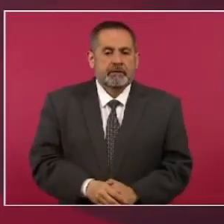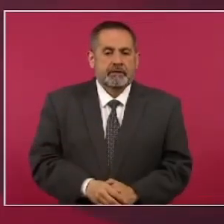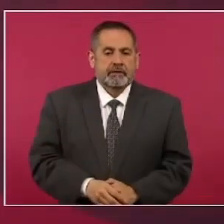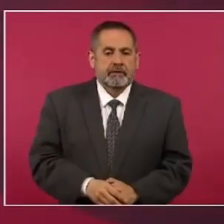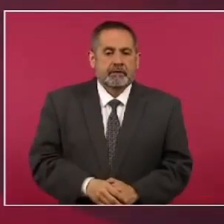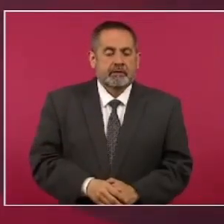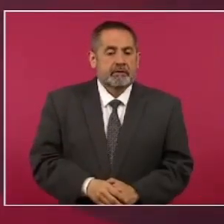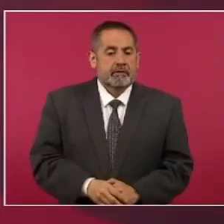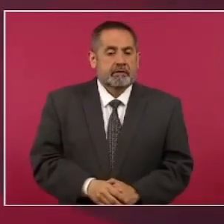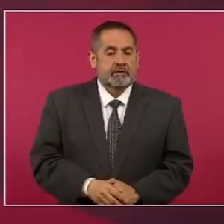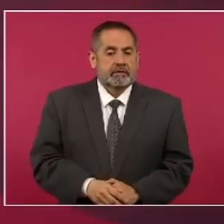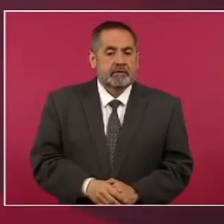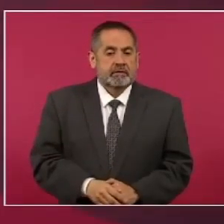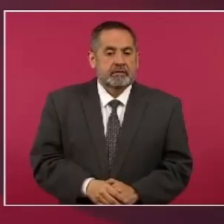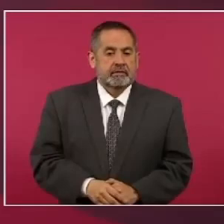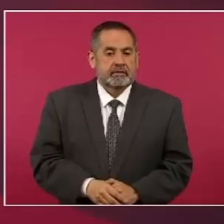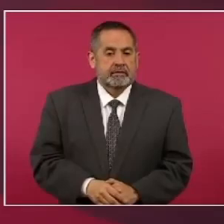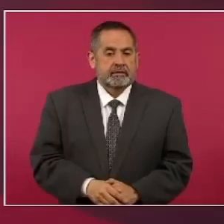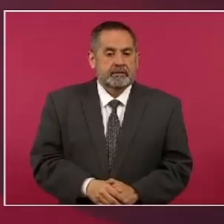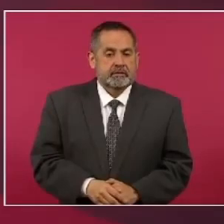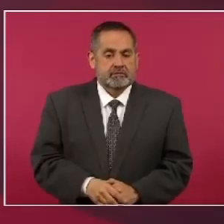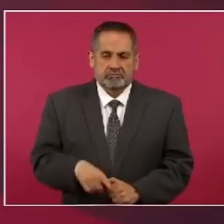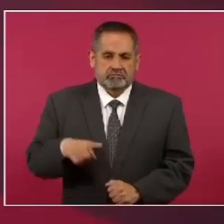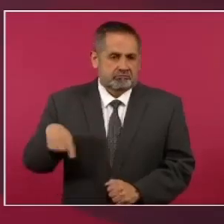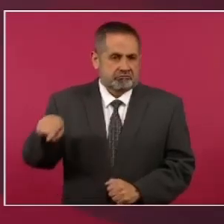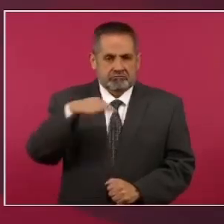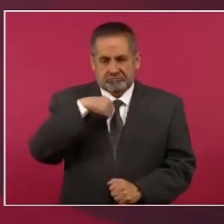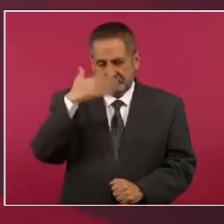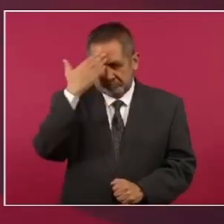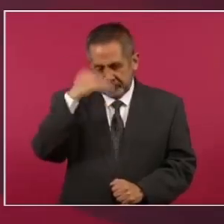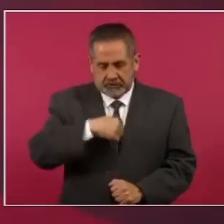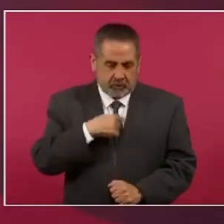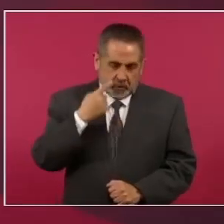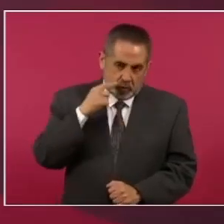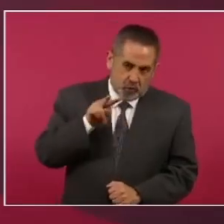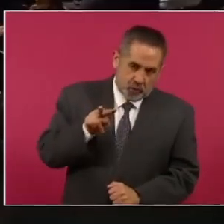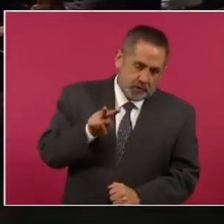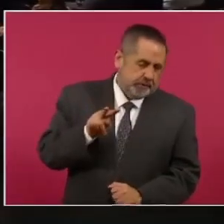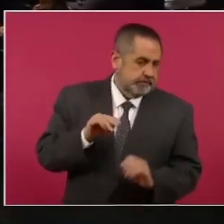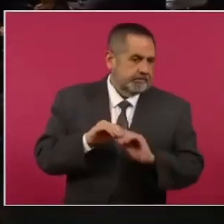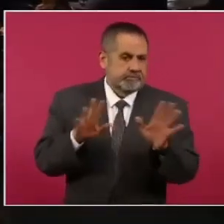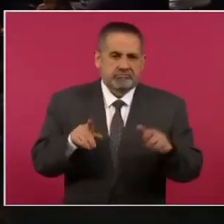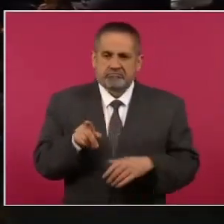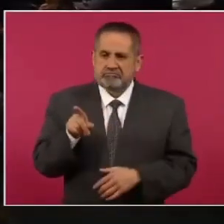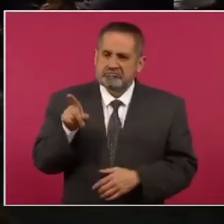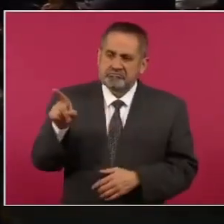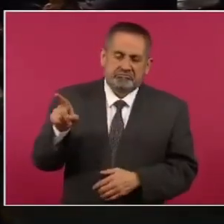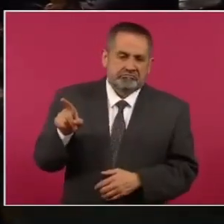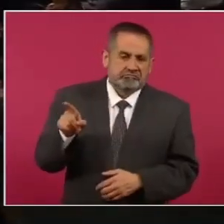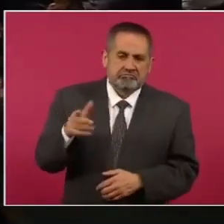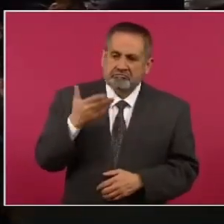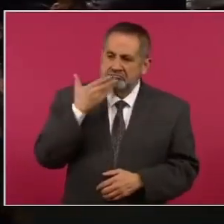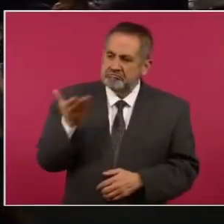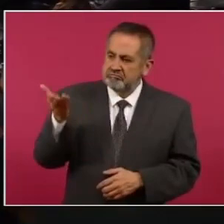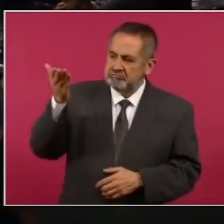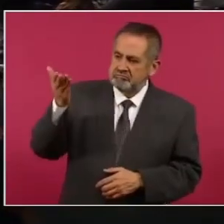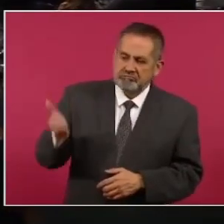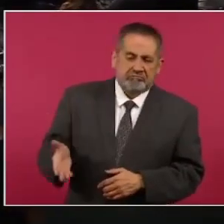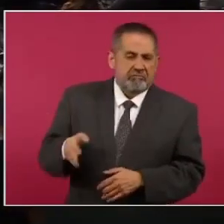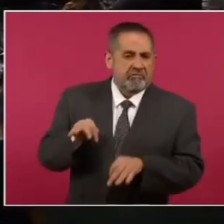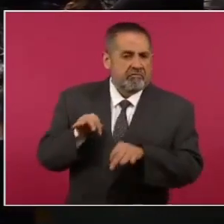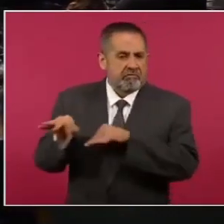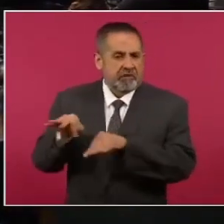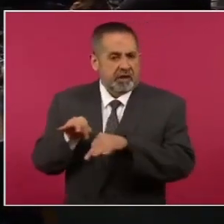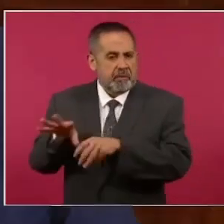que como es público y notorio, es un servidor